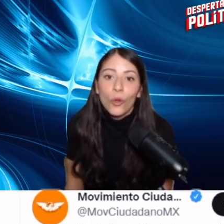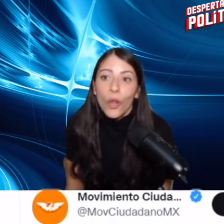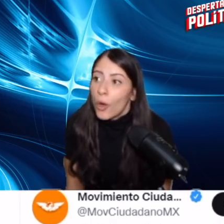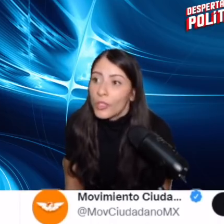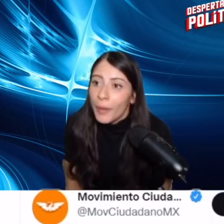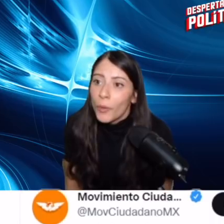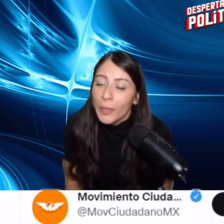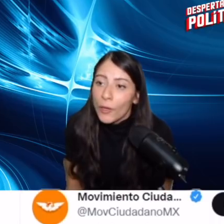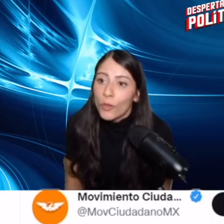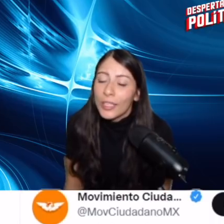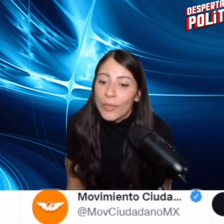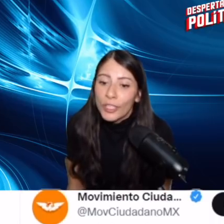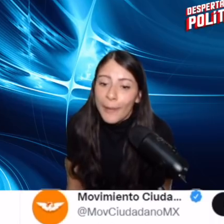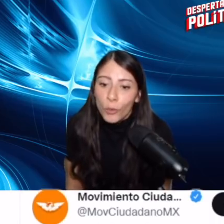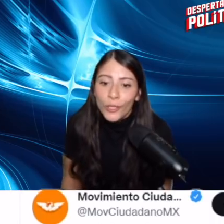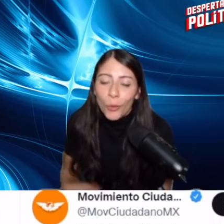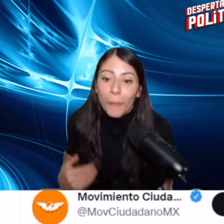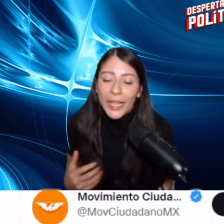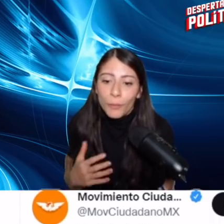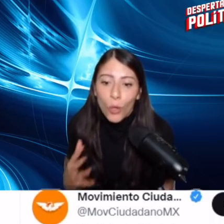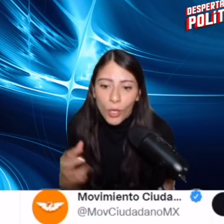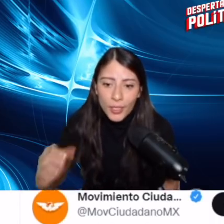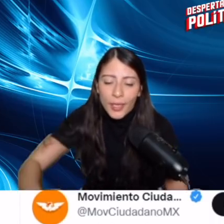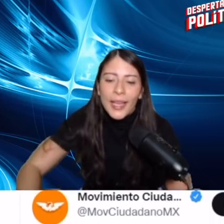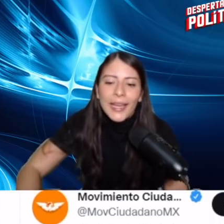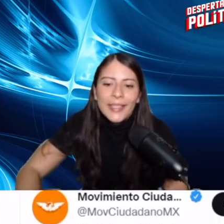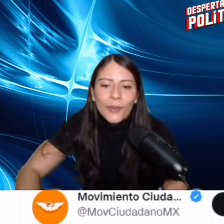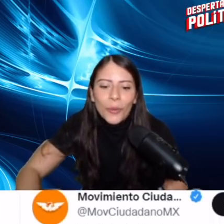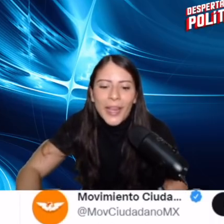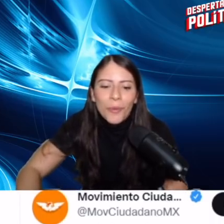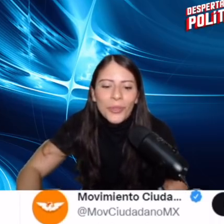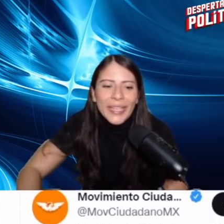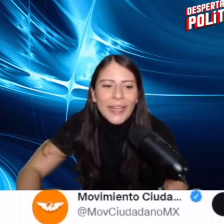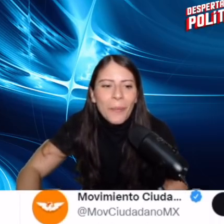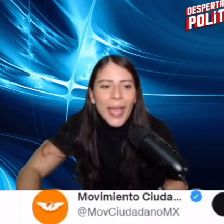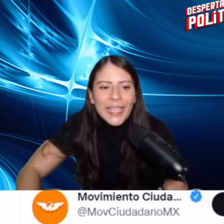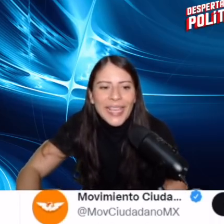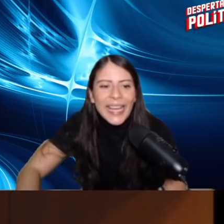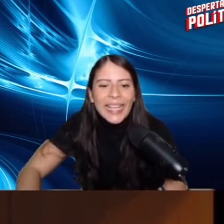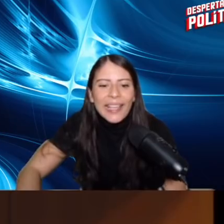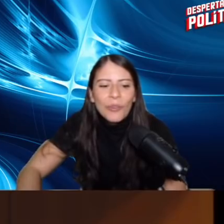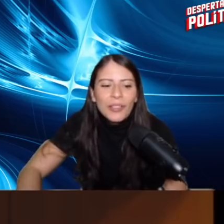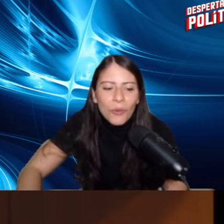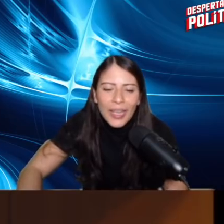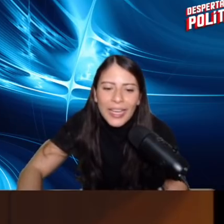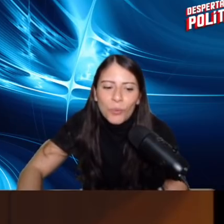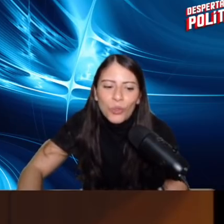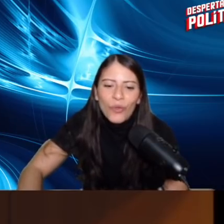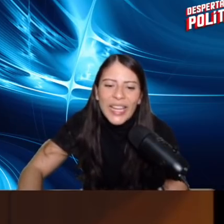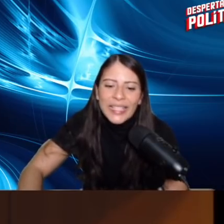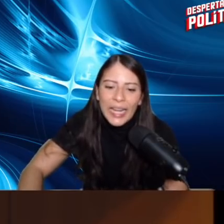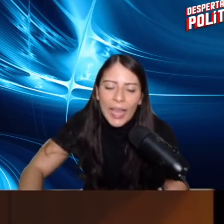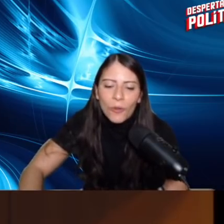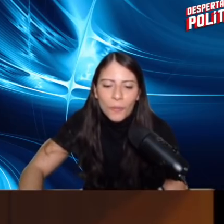cuando son los de Va por México los que nos están poniendo más bloques en este gobierno. Pero cheque nomás el calladón de boca que les